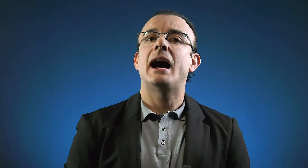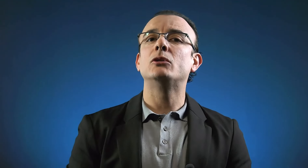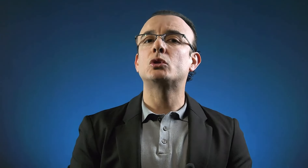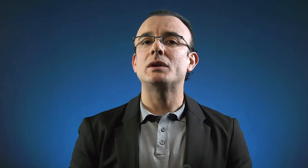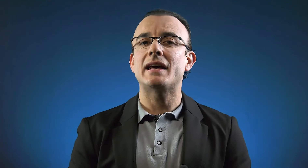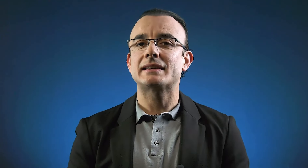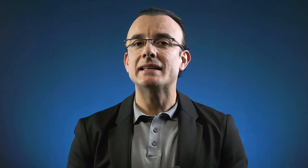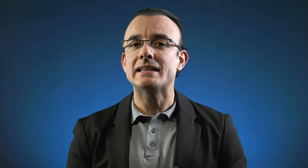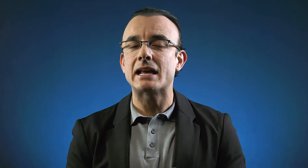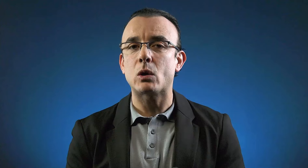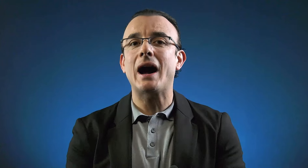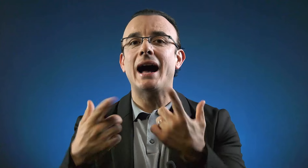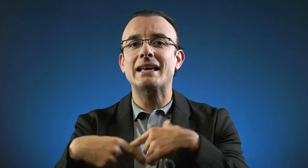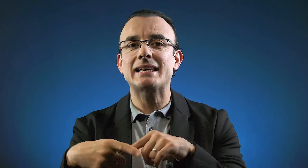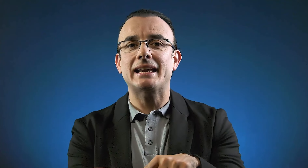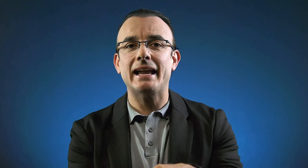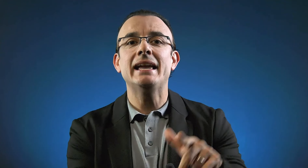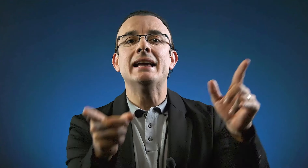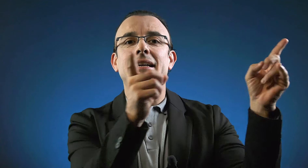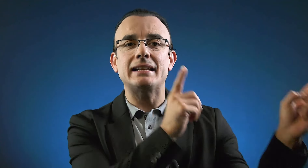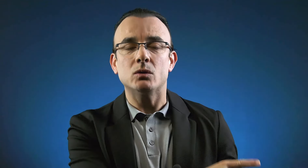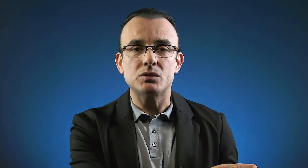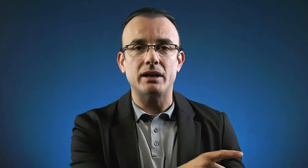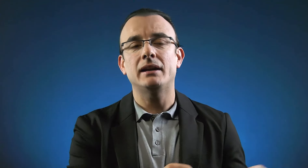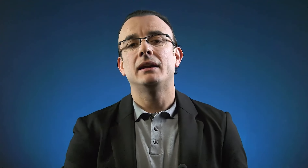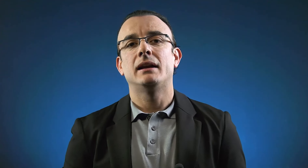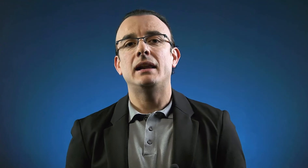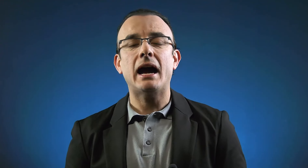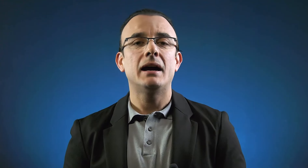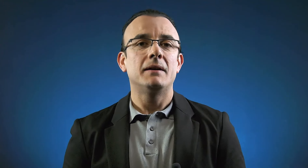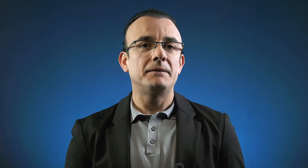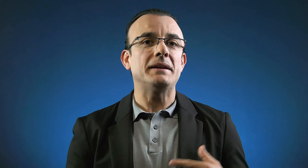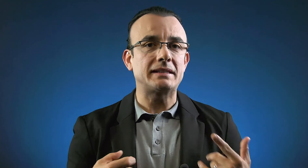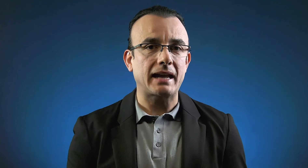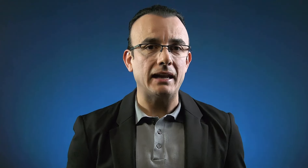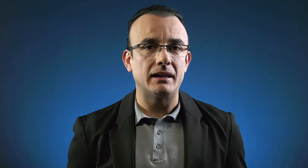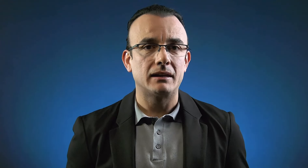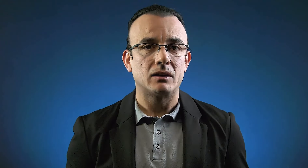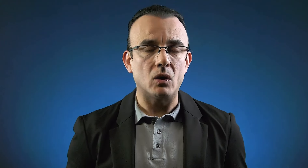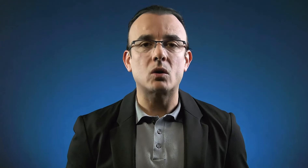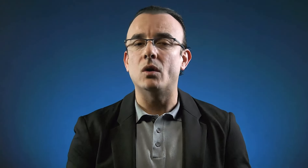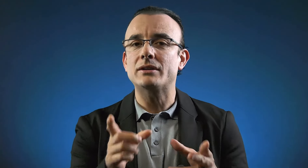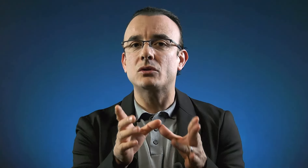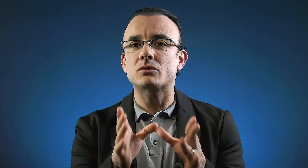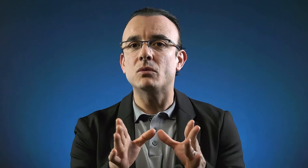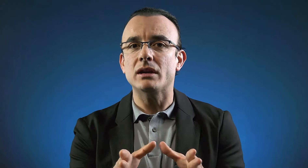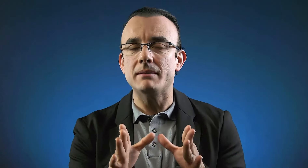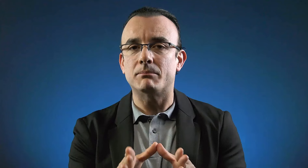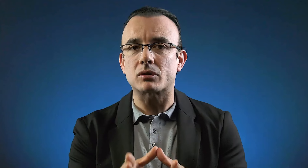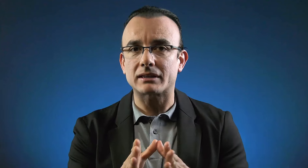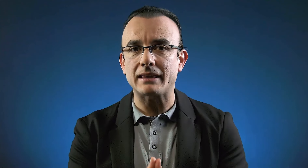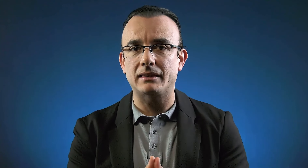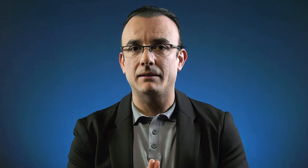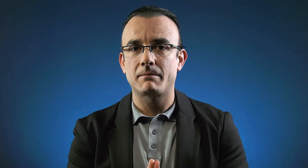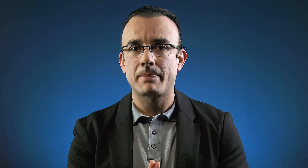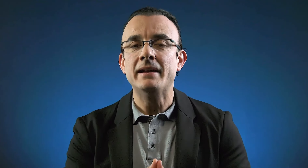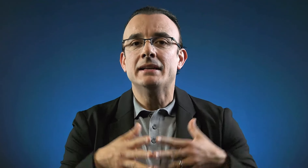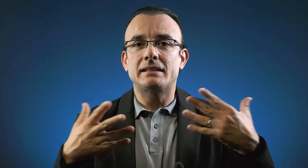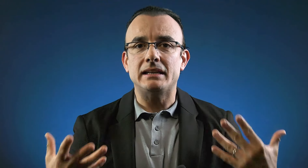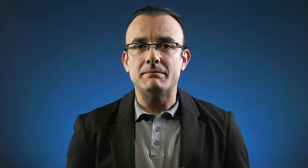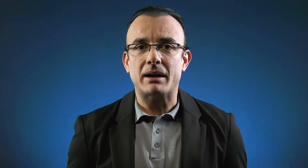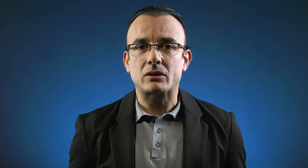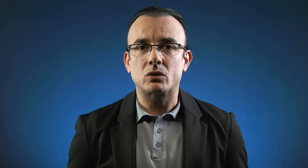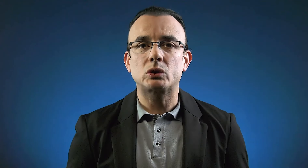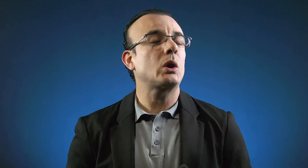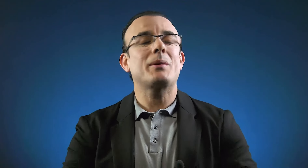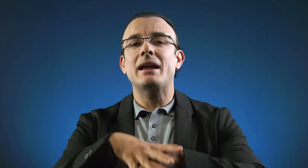las autoridades en Sinaloa hace que renuncie la fiscal. Ojo, esto es muy importante.